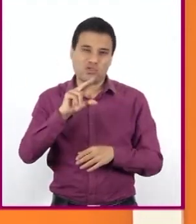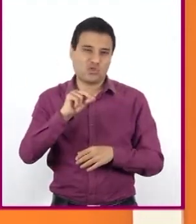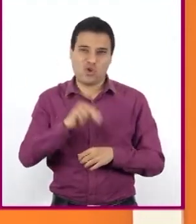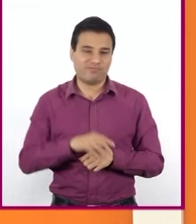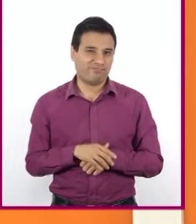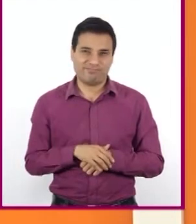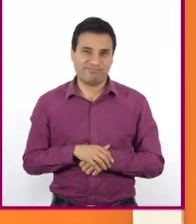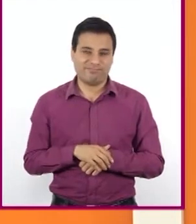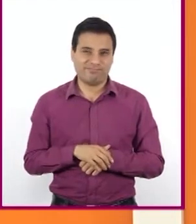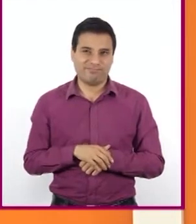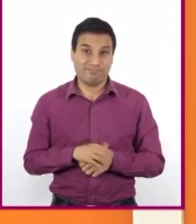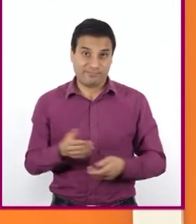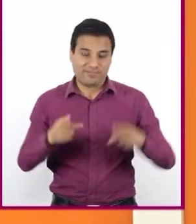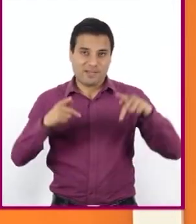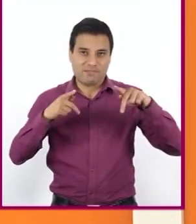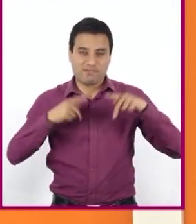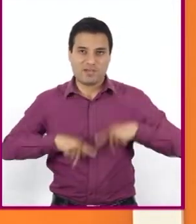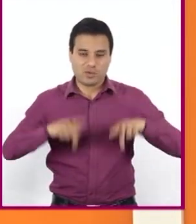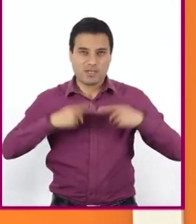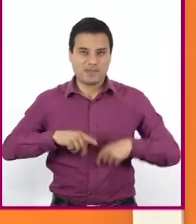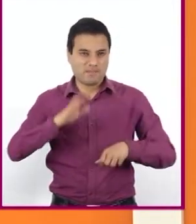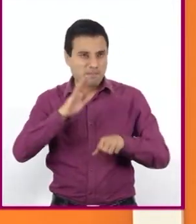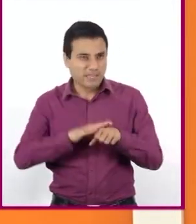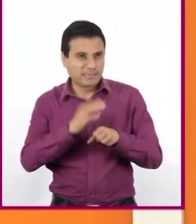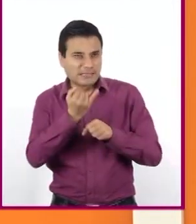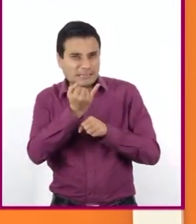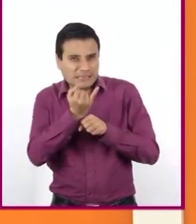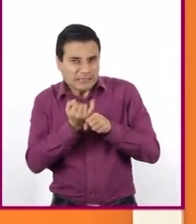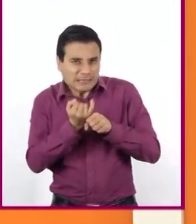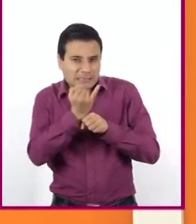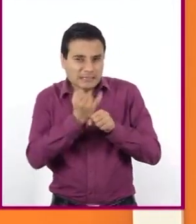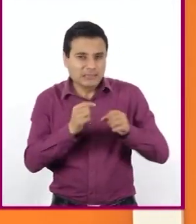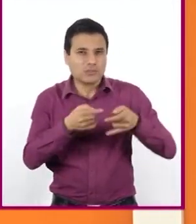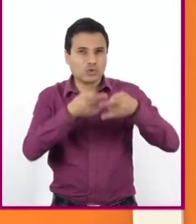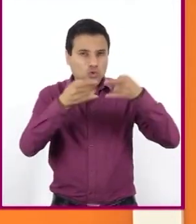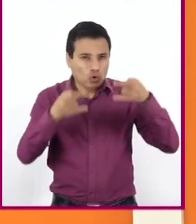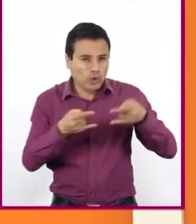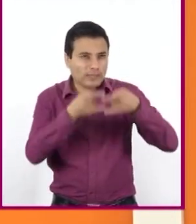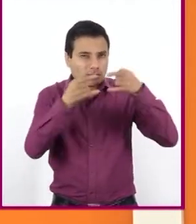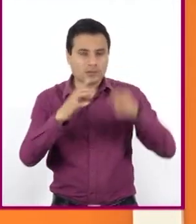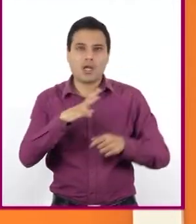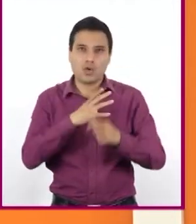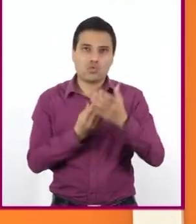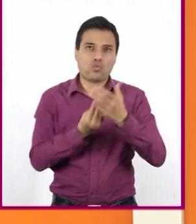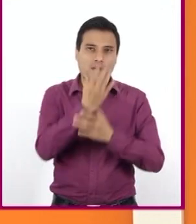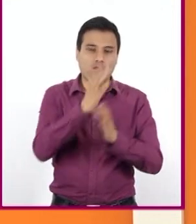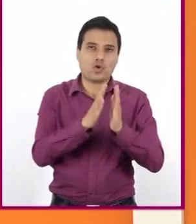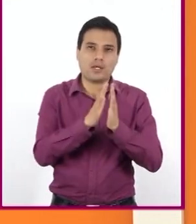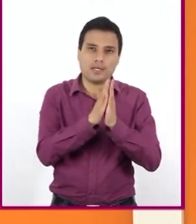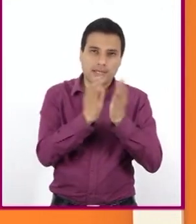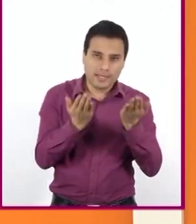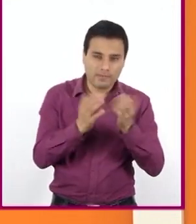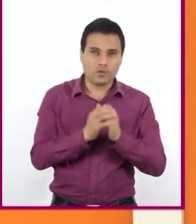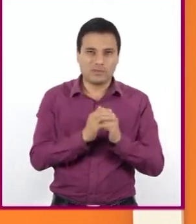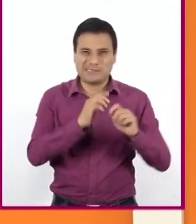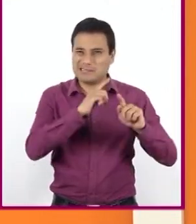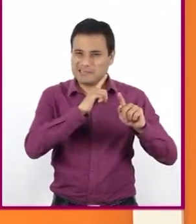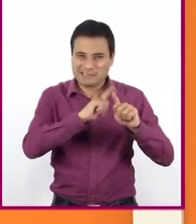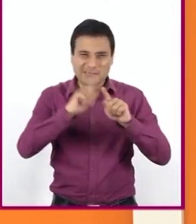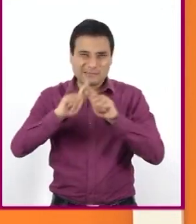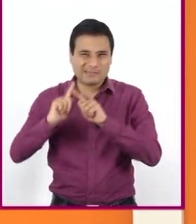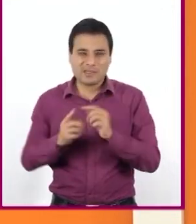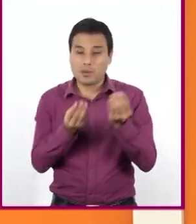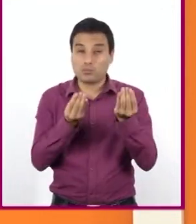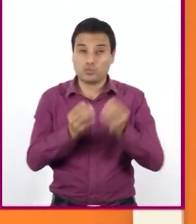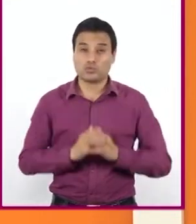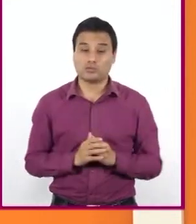nuestro pasado, todo el tiempo se registran más fuentes y se proponen explicaciones. Es decir,